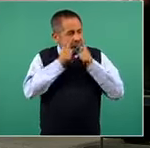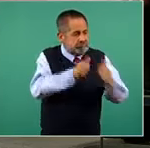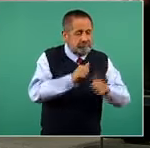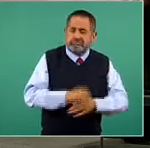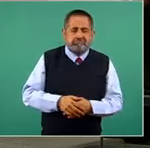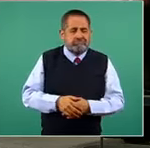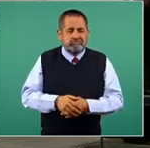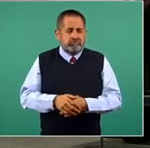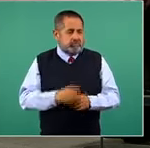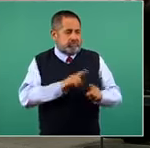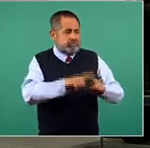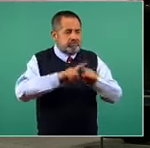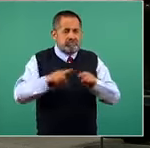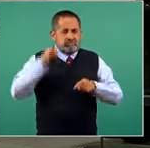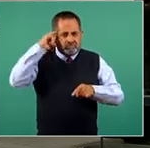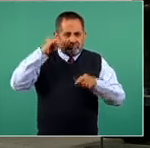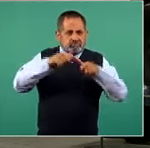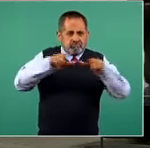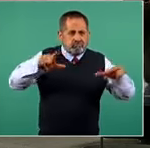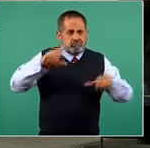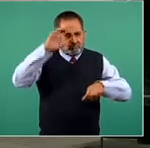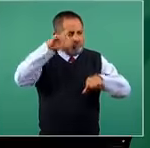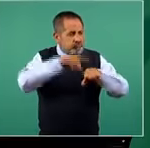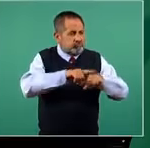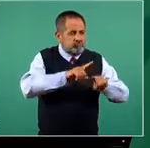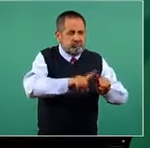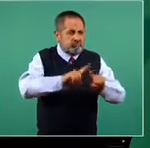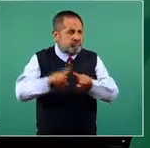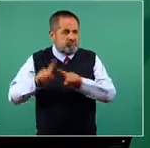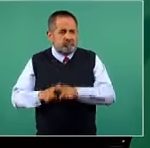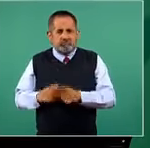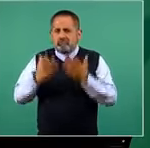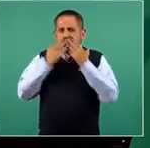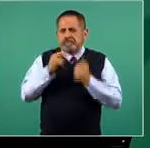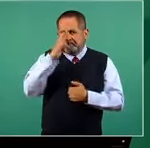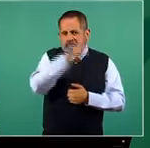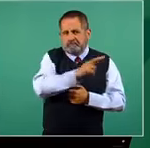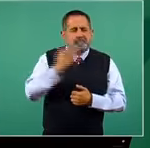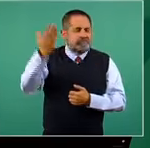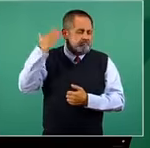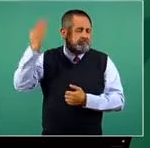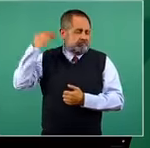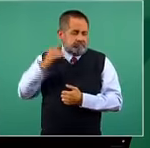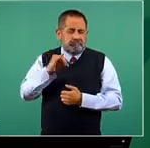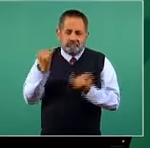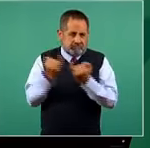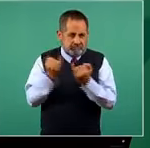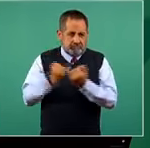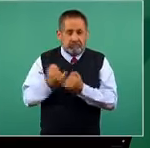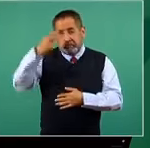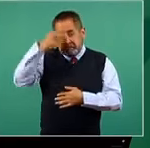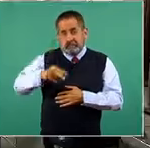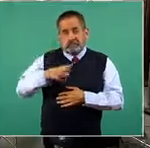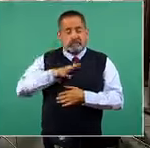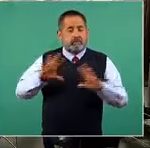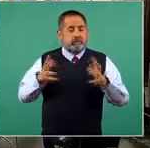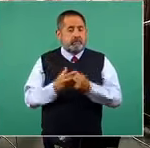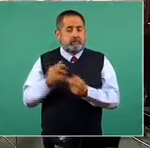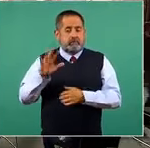diversidad lingüística, cultural, étnica de nuestro país. Y en México tenemos más de